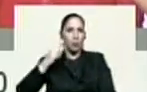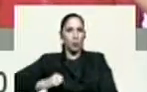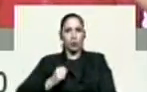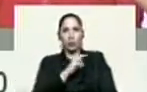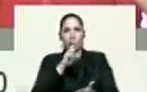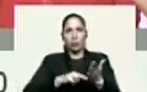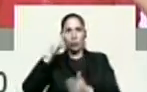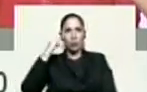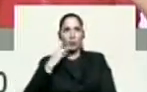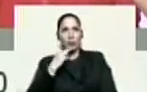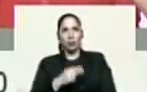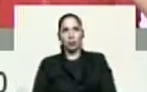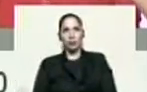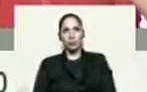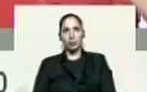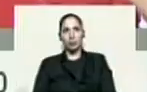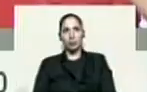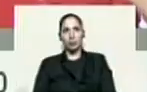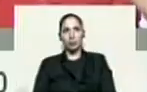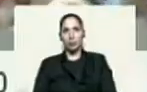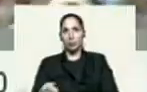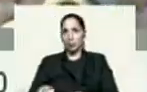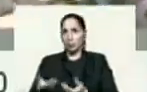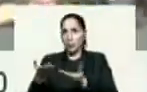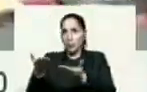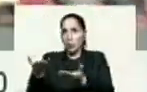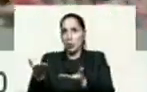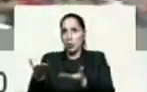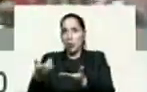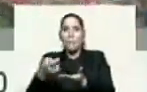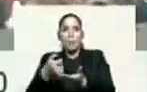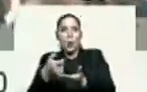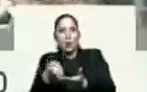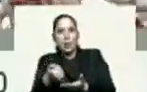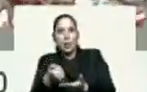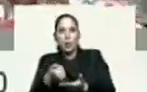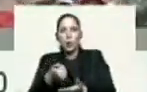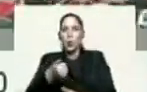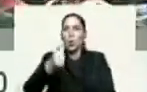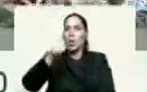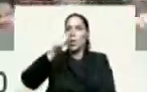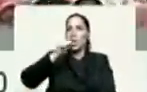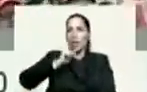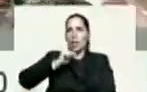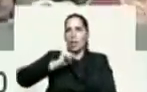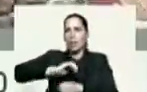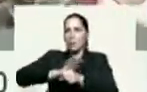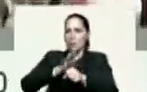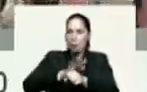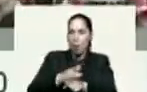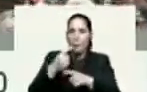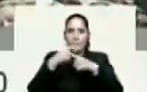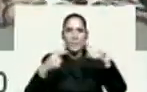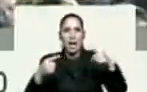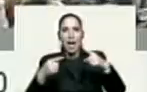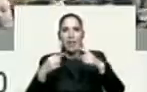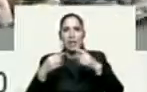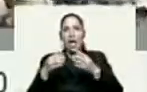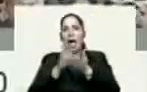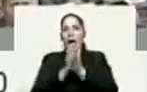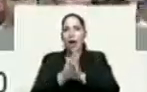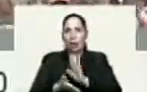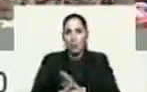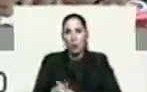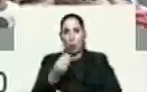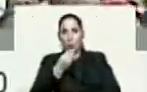bolivariano, y le llevaban su poquito de limonada, su agua, media arepa, para que la comiera. Eso